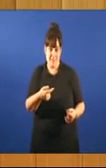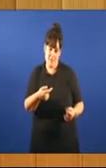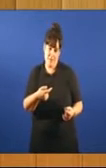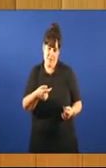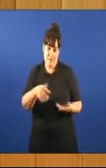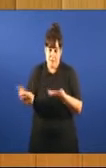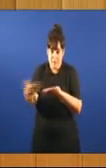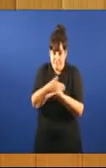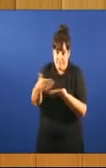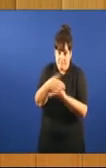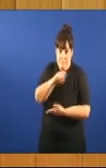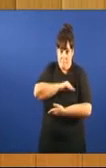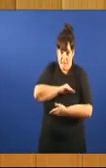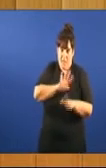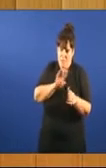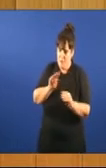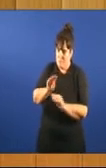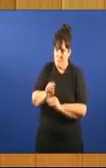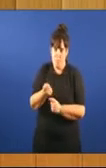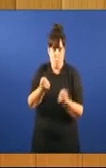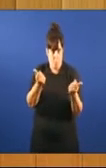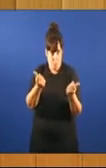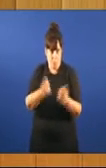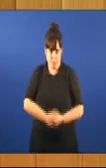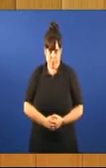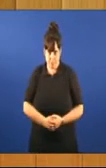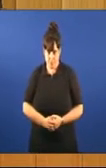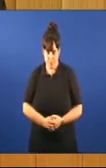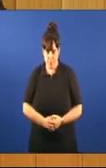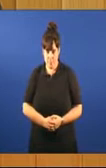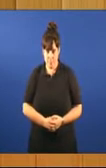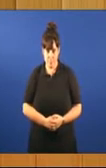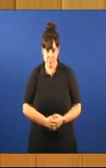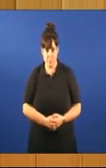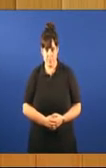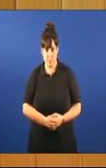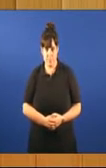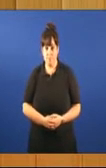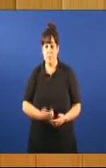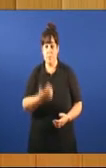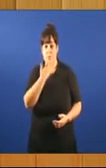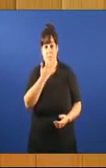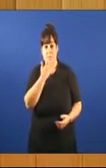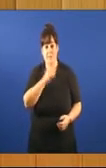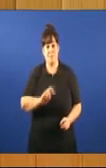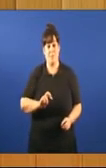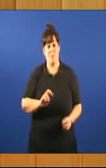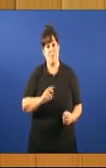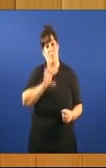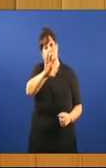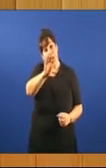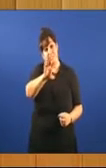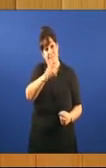dados demostran que as comunidades que teñen autonomía fiscal plena teñen mellores indicadores sociais